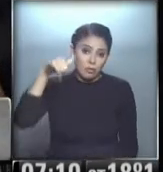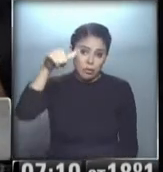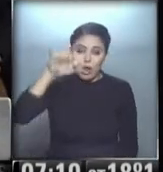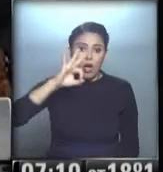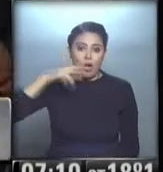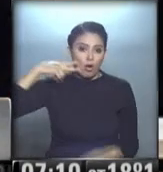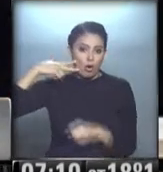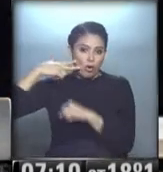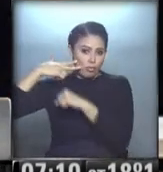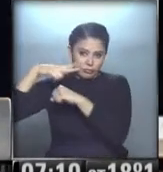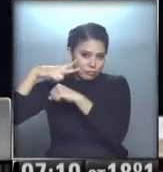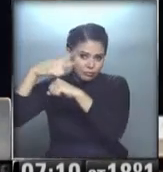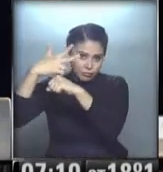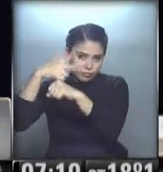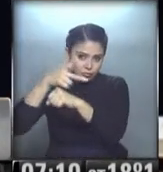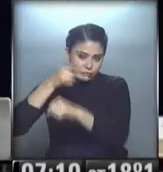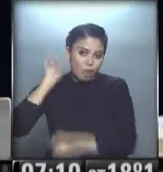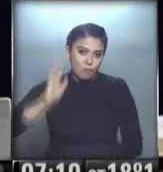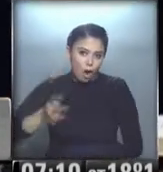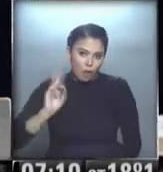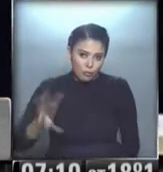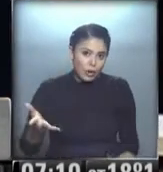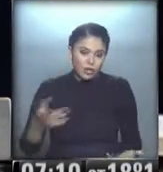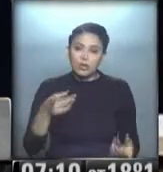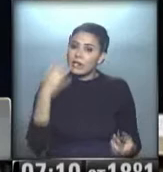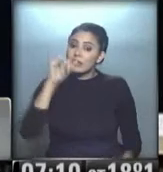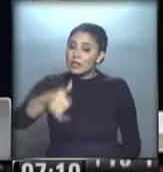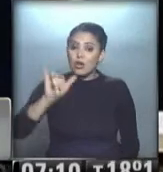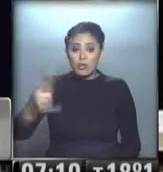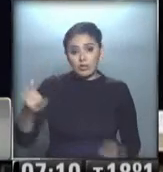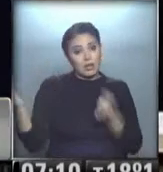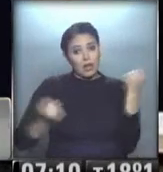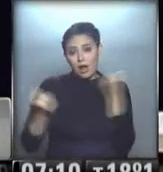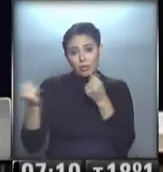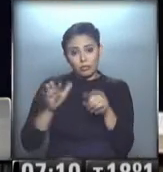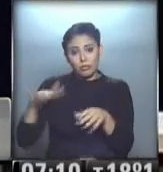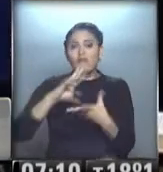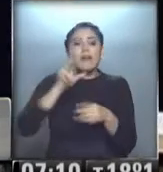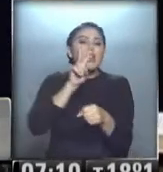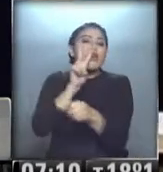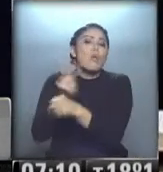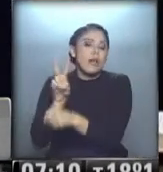tipo de artefacto, ni en avión, ni en helicóptero, aunque sea un trayecto corto. Forma parte de los cuidados que